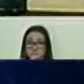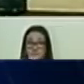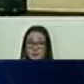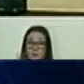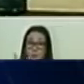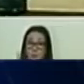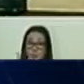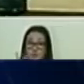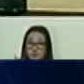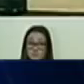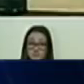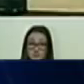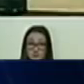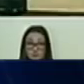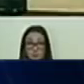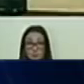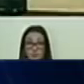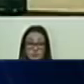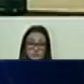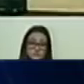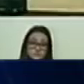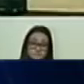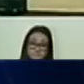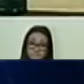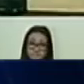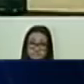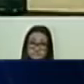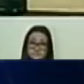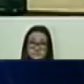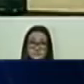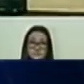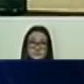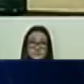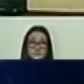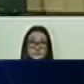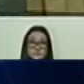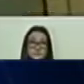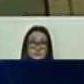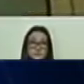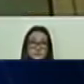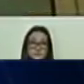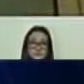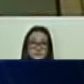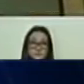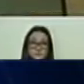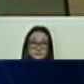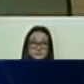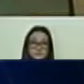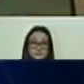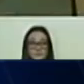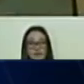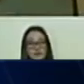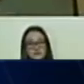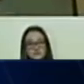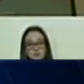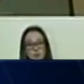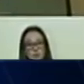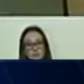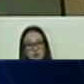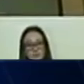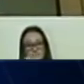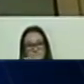política a Donald Trump si lo toma. Así te lo digo desde ya. La siguiente pregunta la formula Liz Flores, por Venevisión.